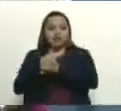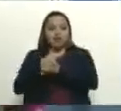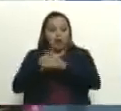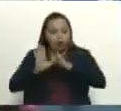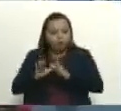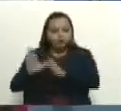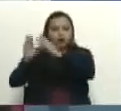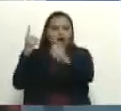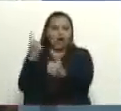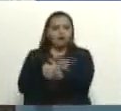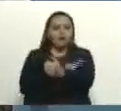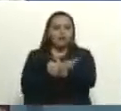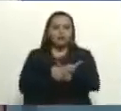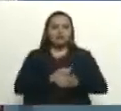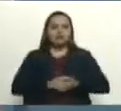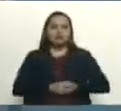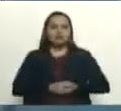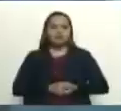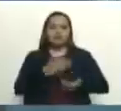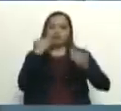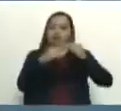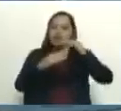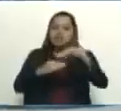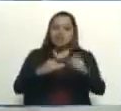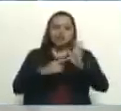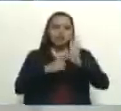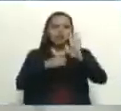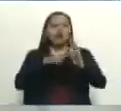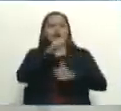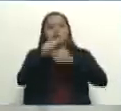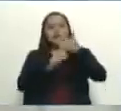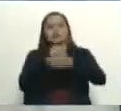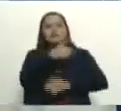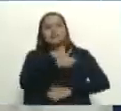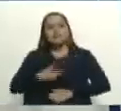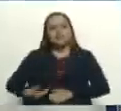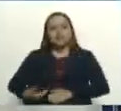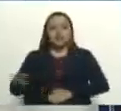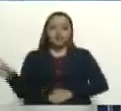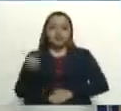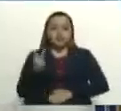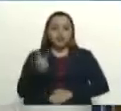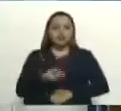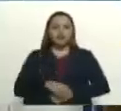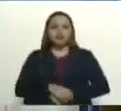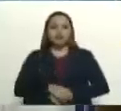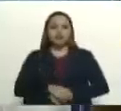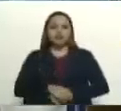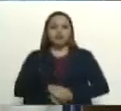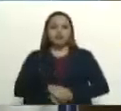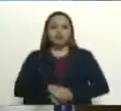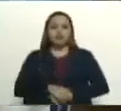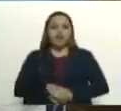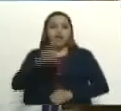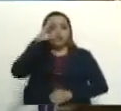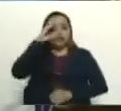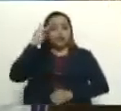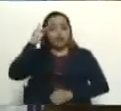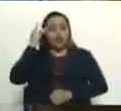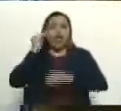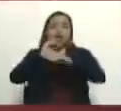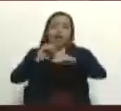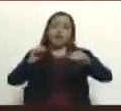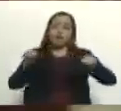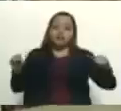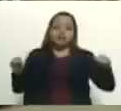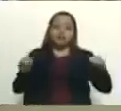alto, hermana, fue el mensaje que expresó la vicepresidenta ejecutiva de la República, Delcy Rodríguez, al